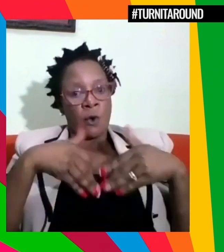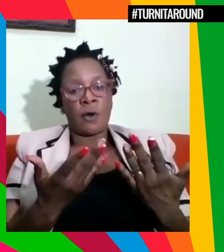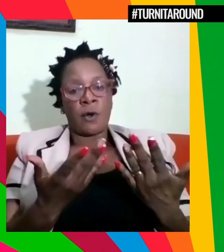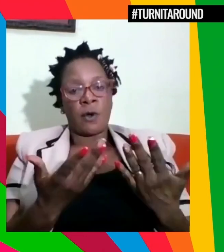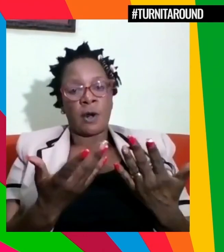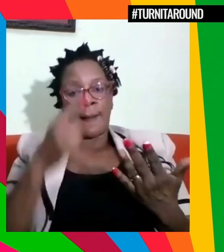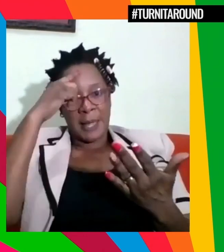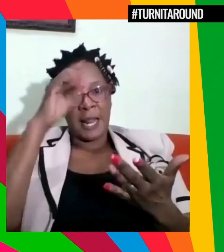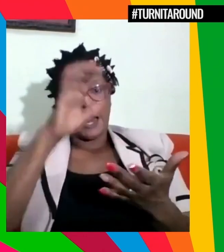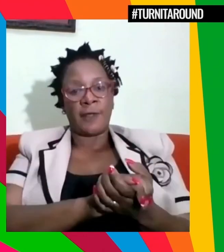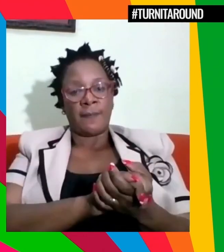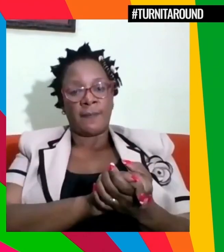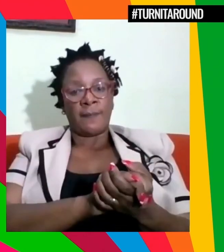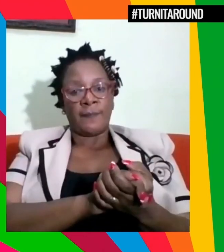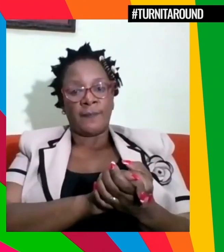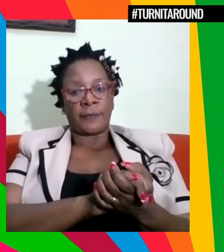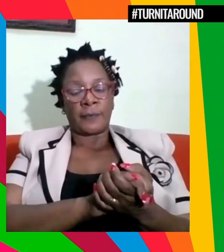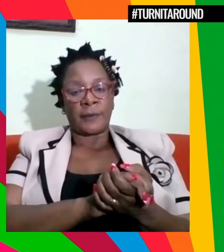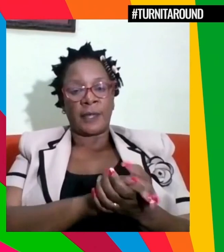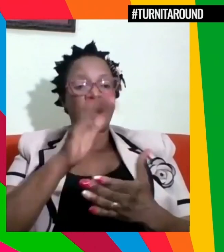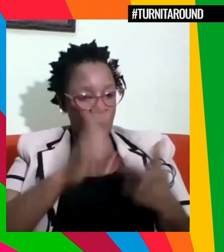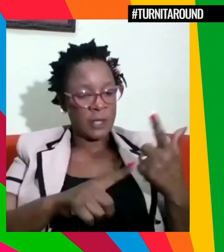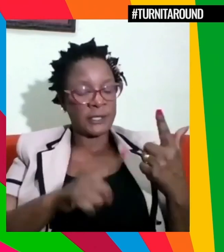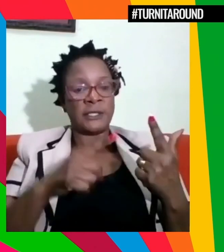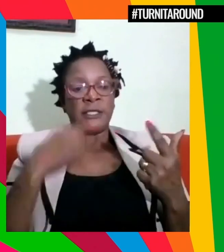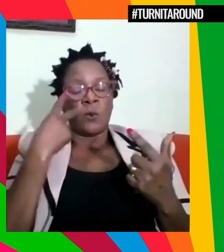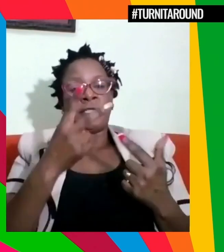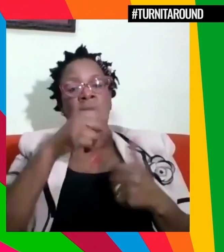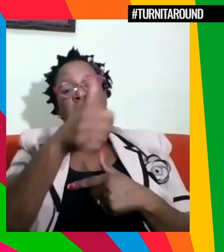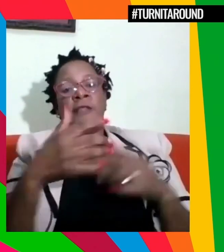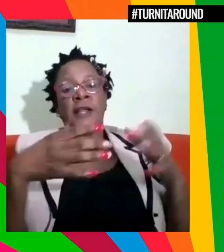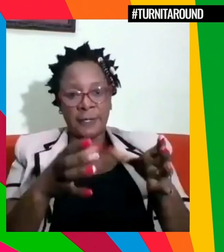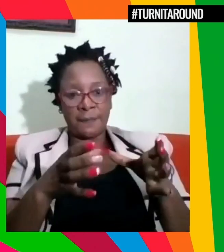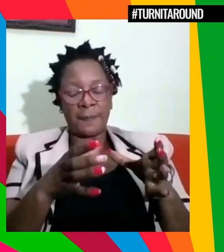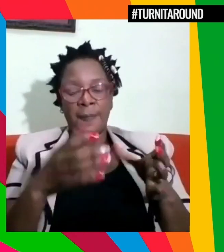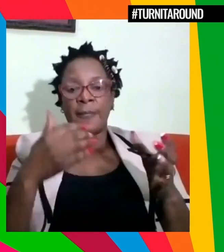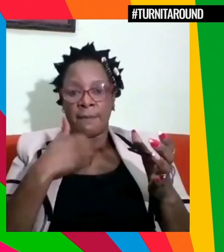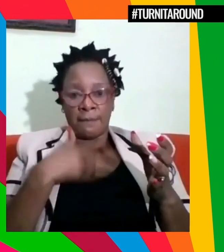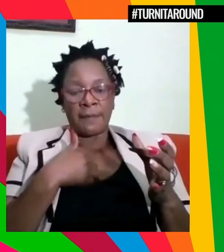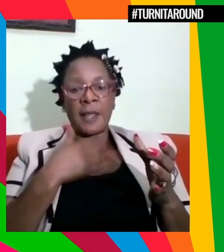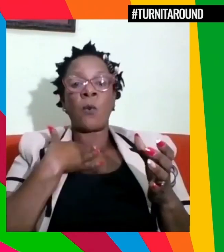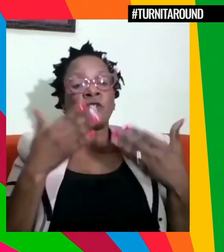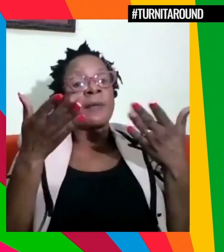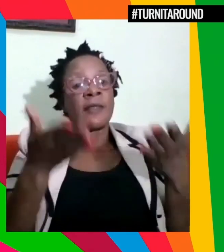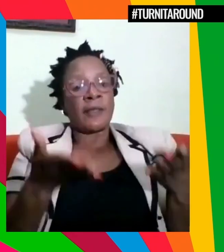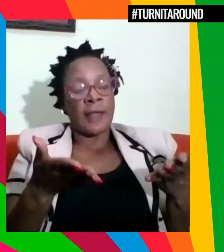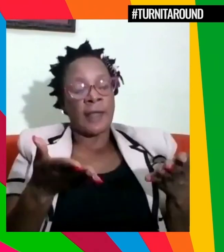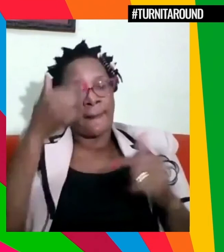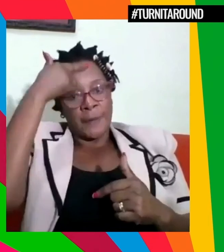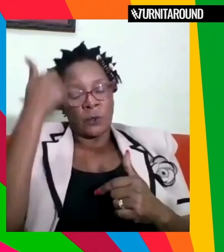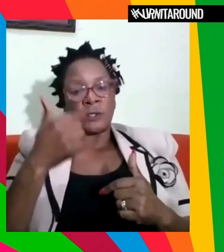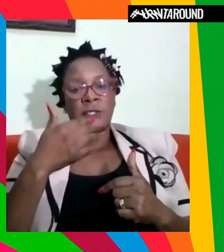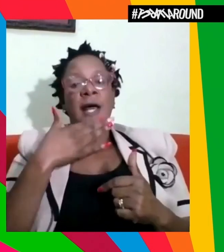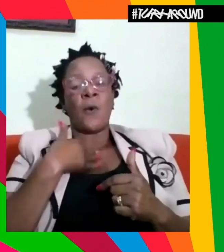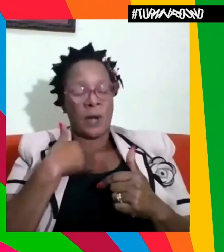Personas que creen en su sueño, en su equipo y que trabajan como equipo. Y quiero estar ahí porque quiero que me